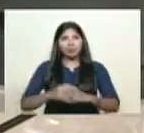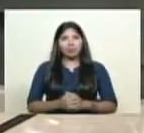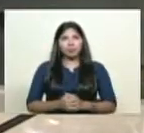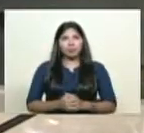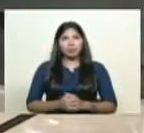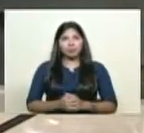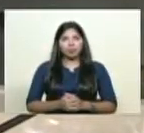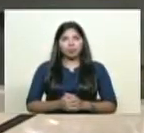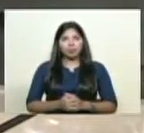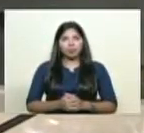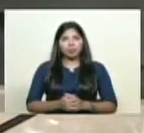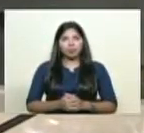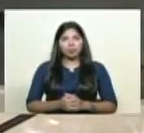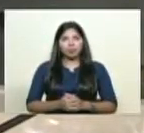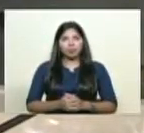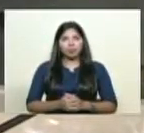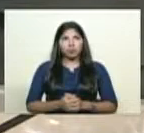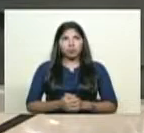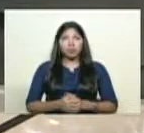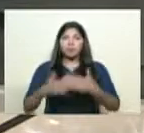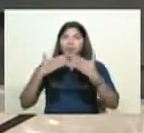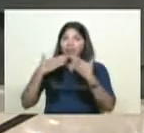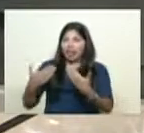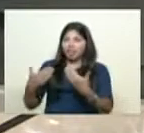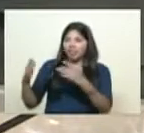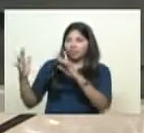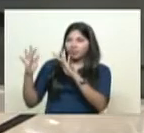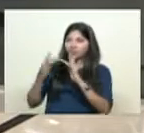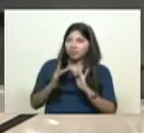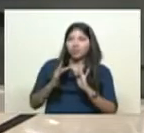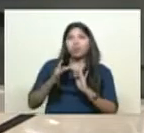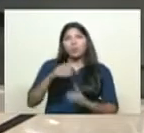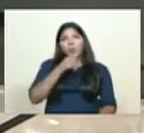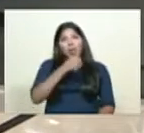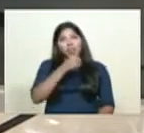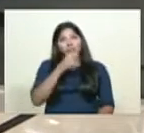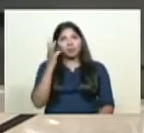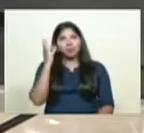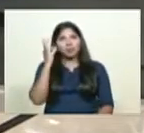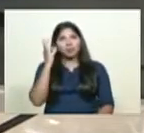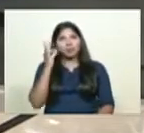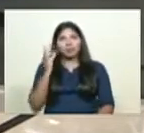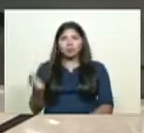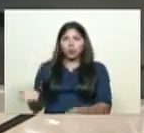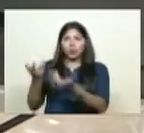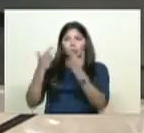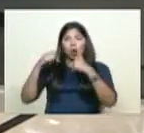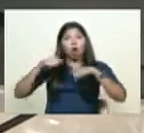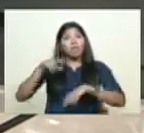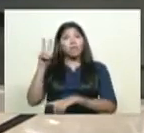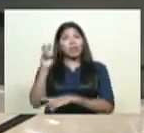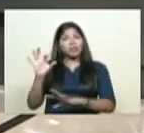Adelante. Bien, agradecemos a Mariana Mata Dugarte por darnos toda la información en este viernes de Cultura y Turismo. A esta hora...